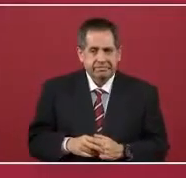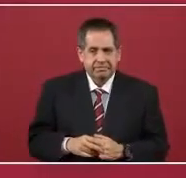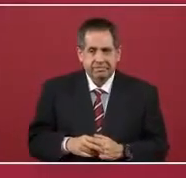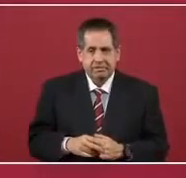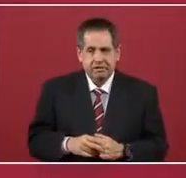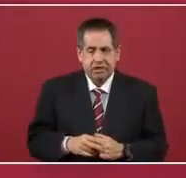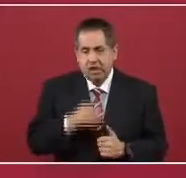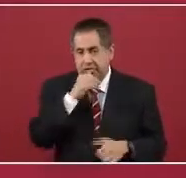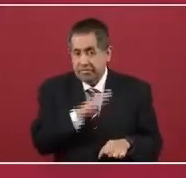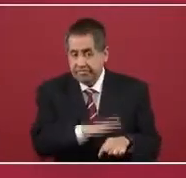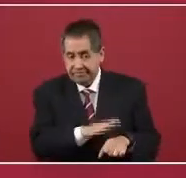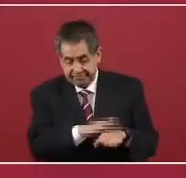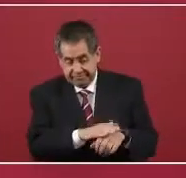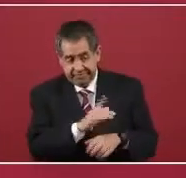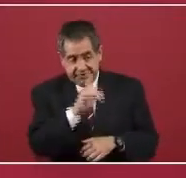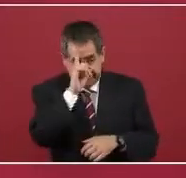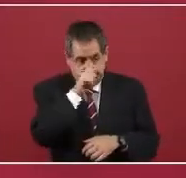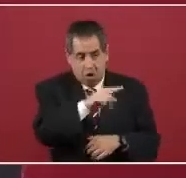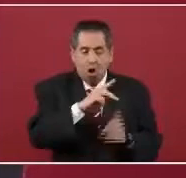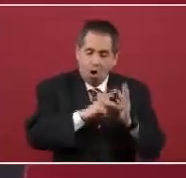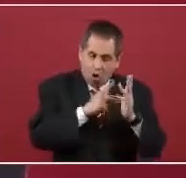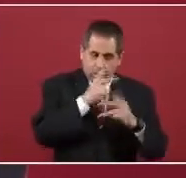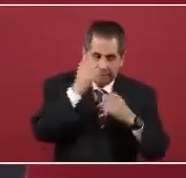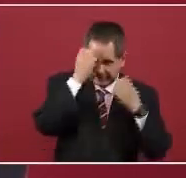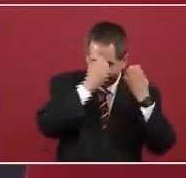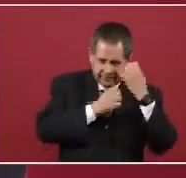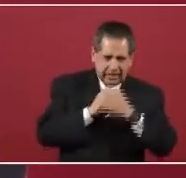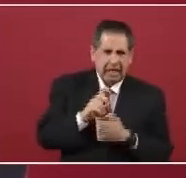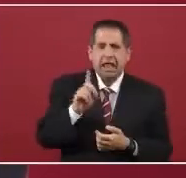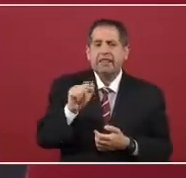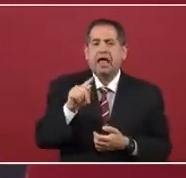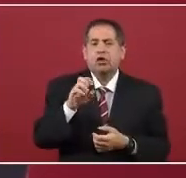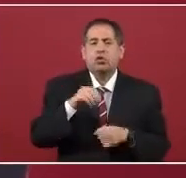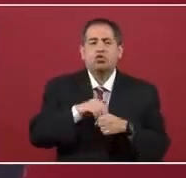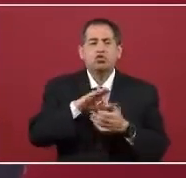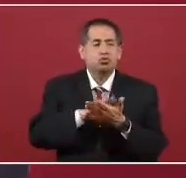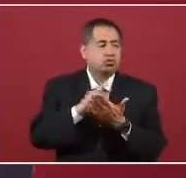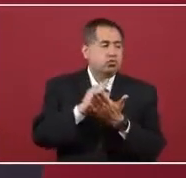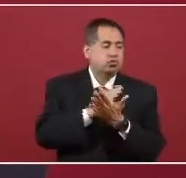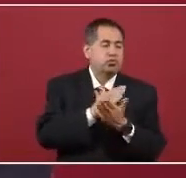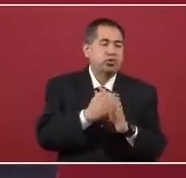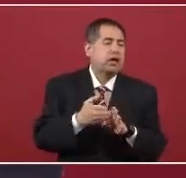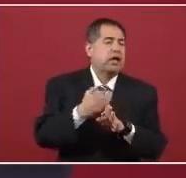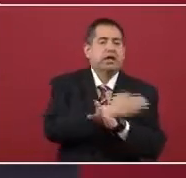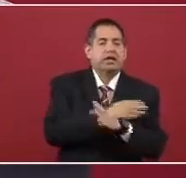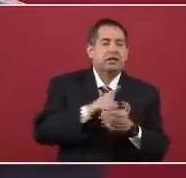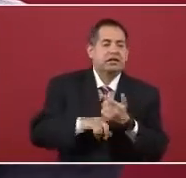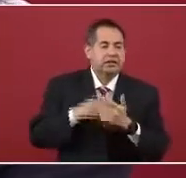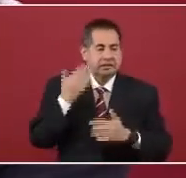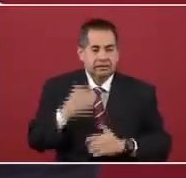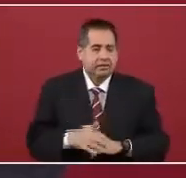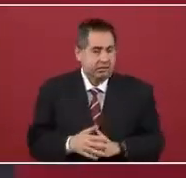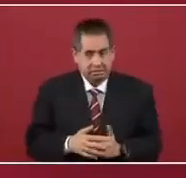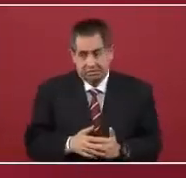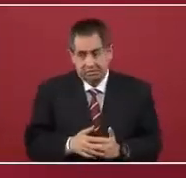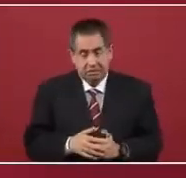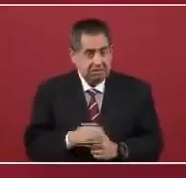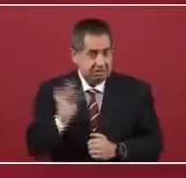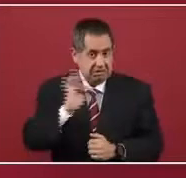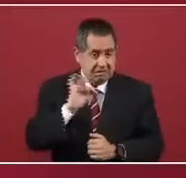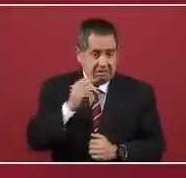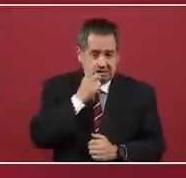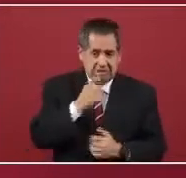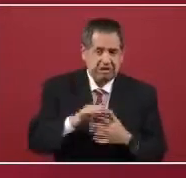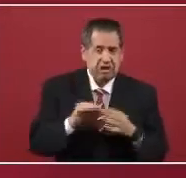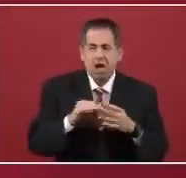los llamo a que revisen los datos, porque se puede estar diciendo de